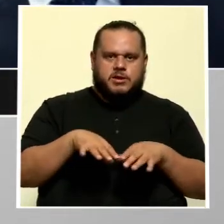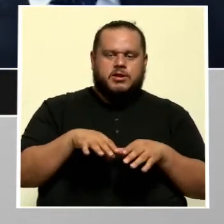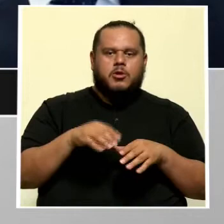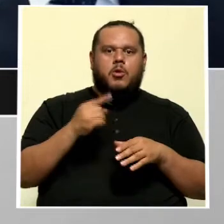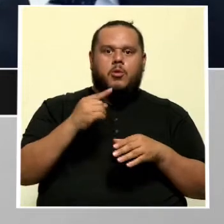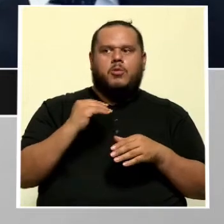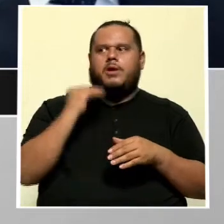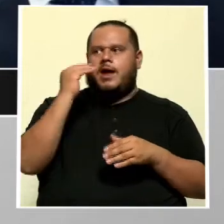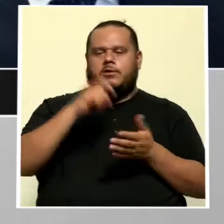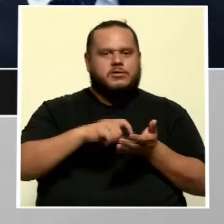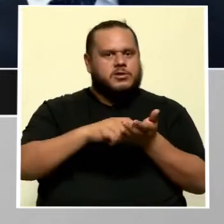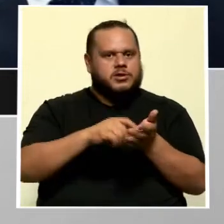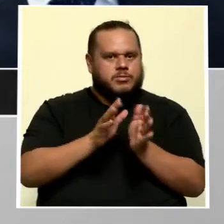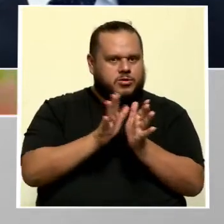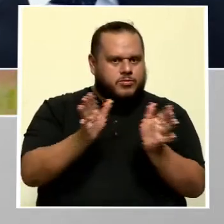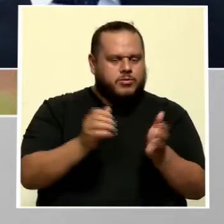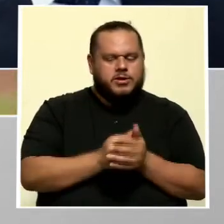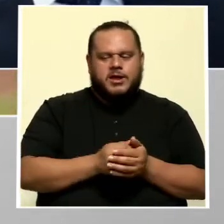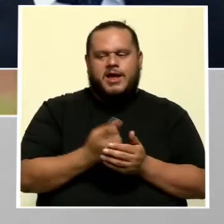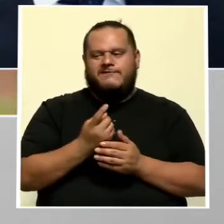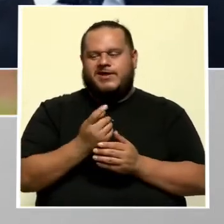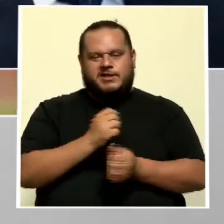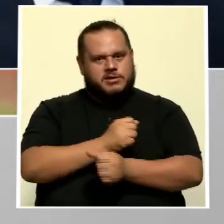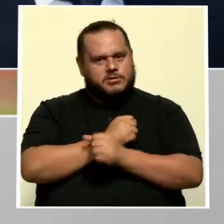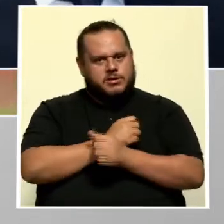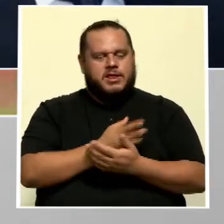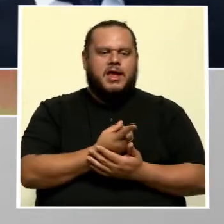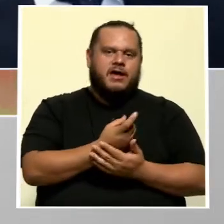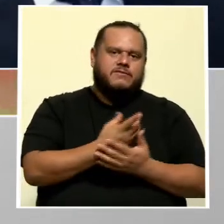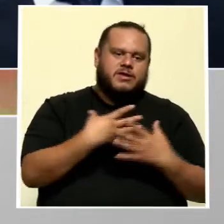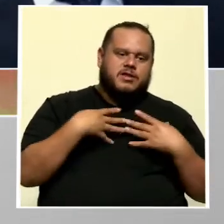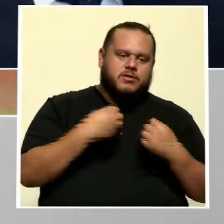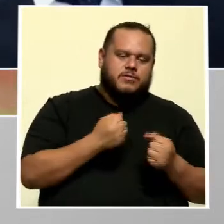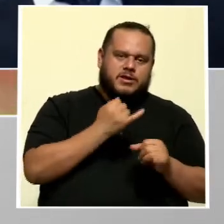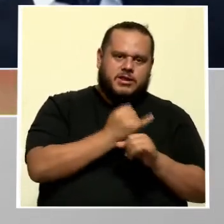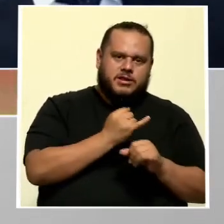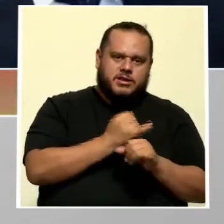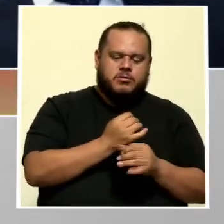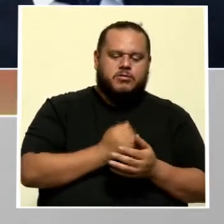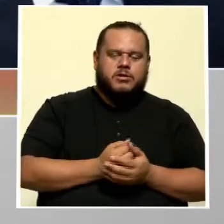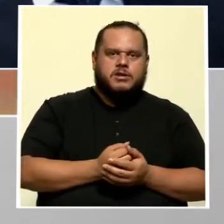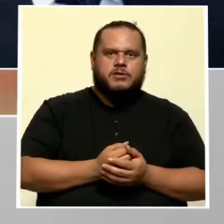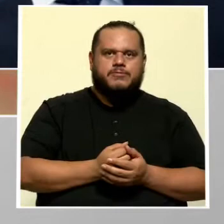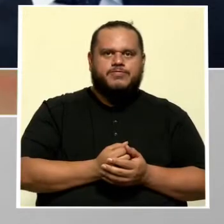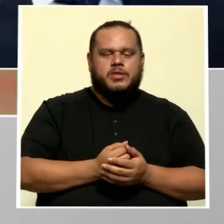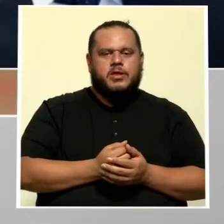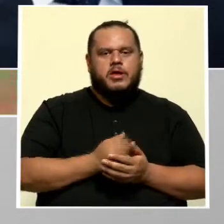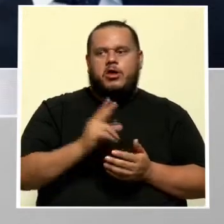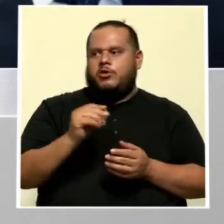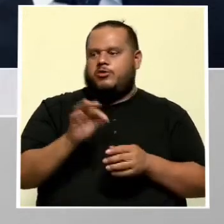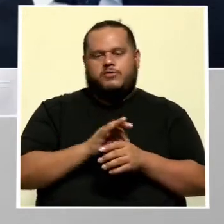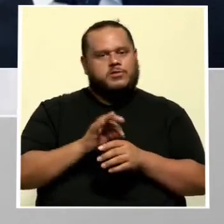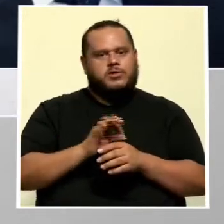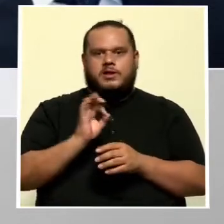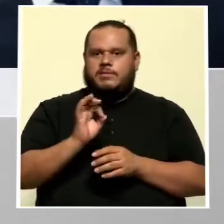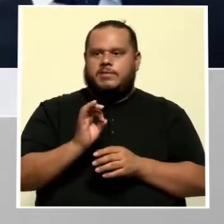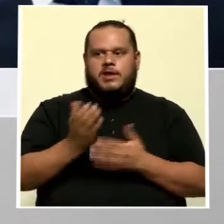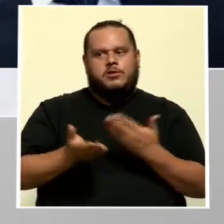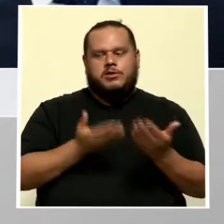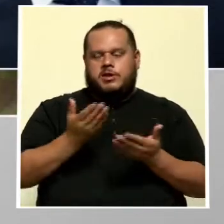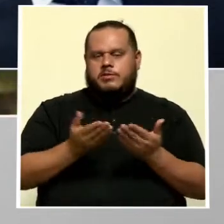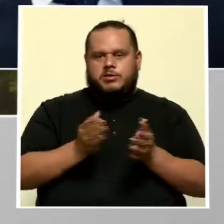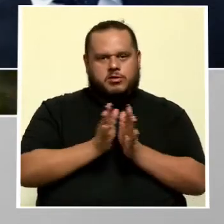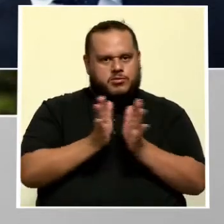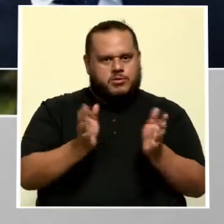endeudamiento público, inseguridad, falta de confianza en las instituciones, no funcionan bien los servicios públicos